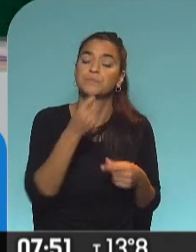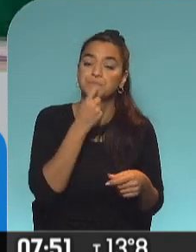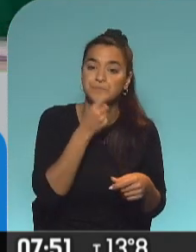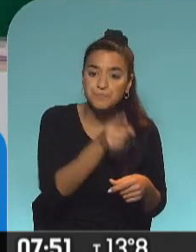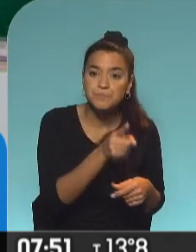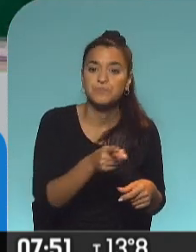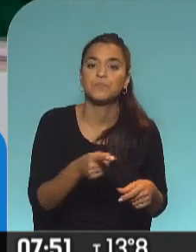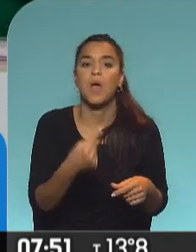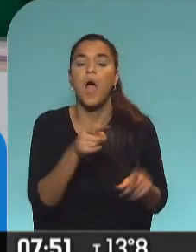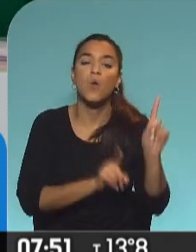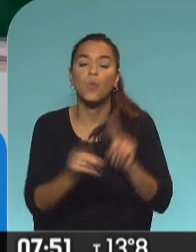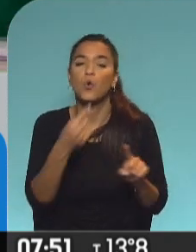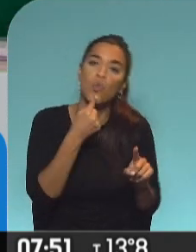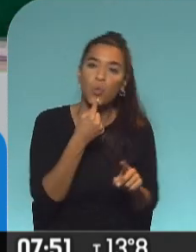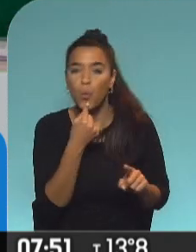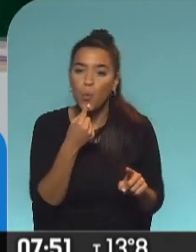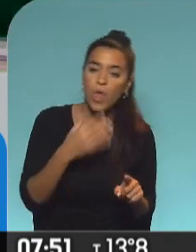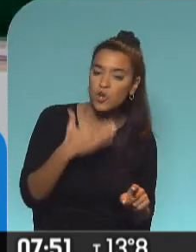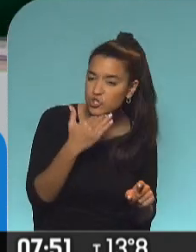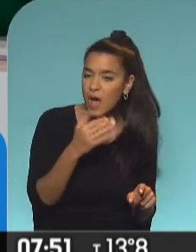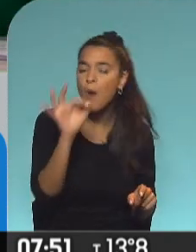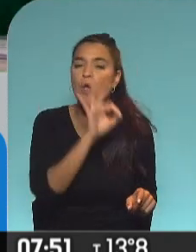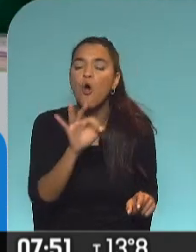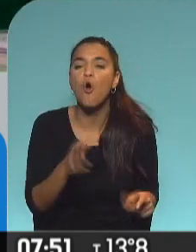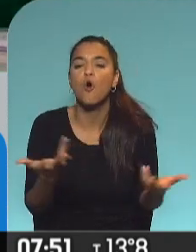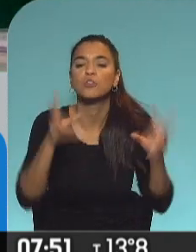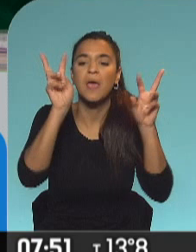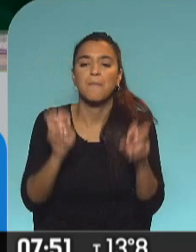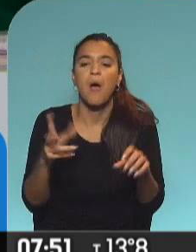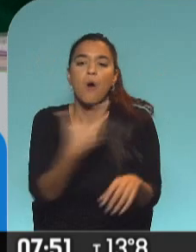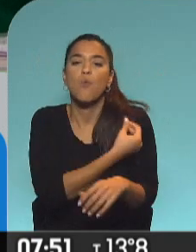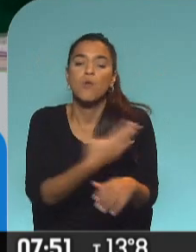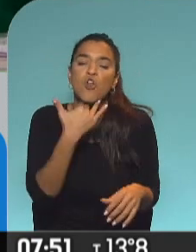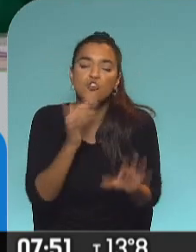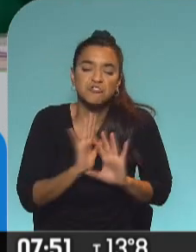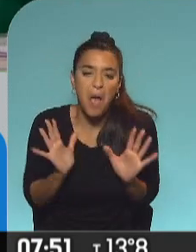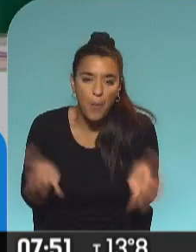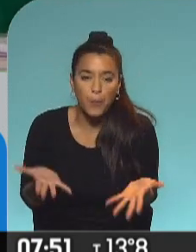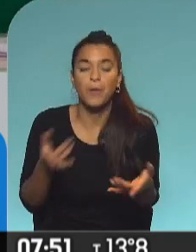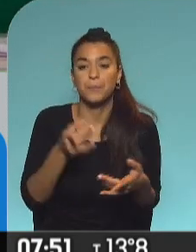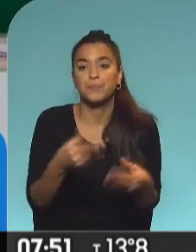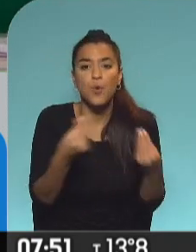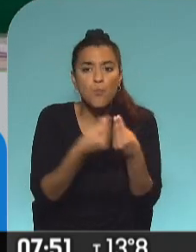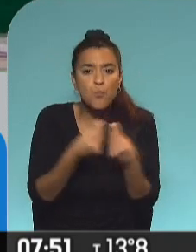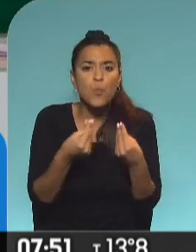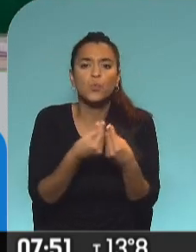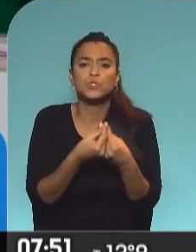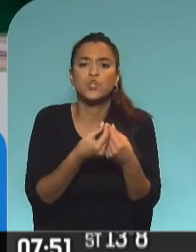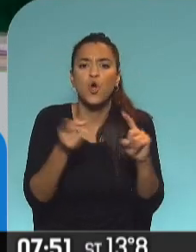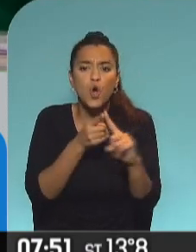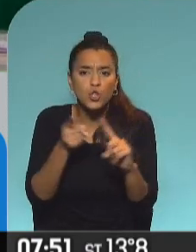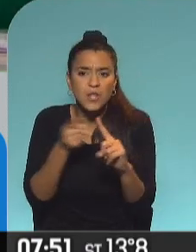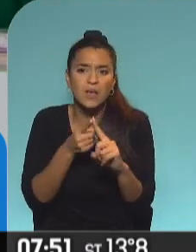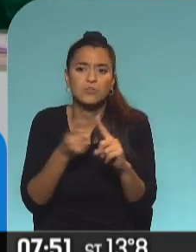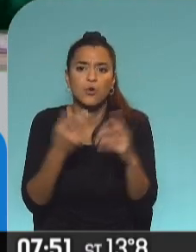los indecisos, llamémoslos así, o los que no entienden mucho del tema vacunas o no habían tomado una posición, había muchísima interacción